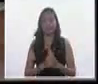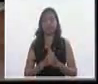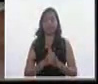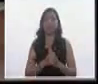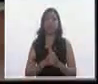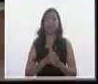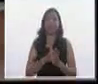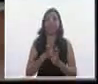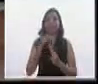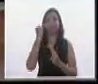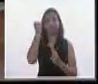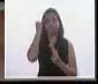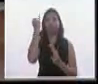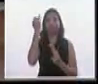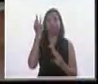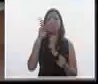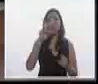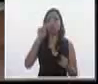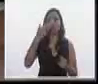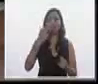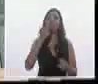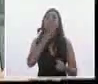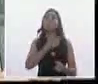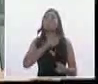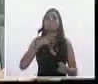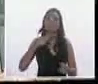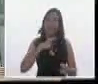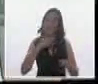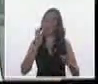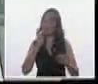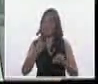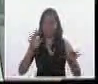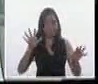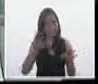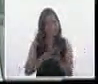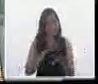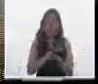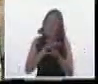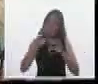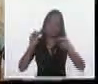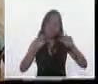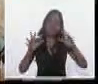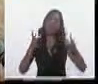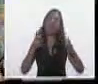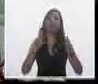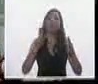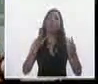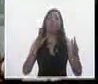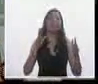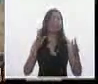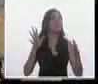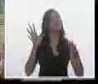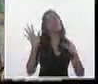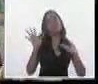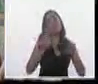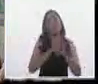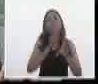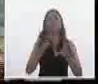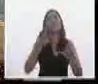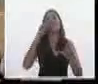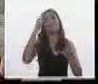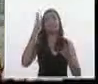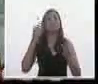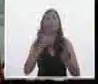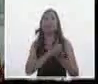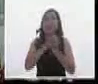que bueno hacer modificaciones en la cuestión educativa No desde cambiar todo generar políticas